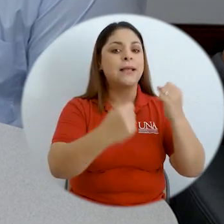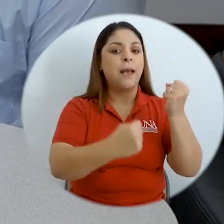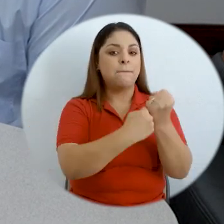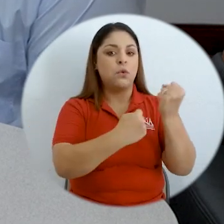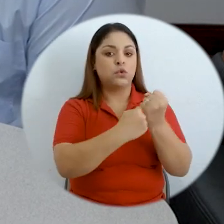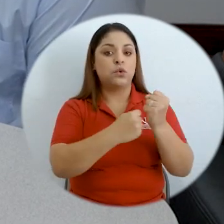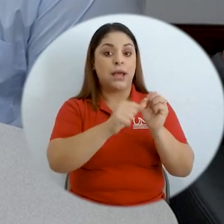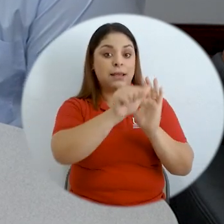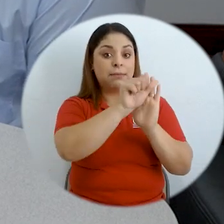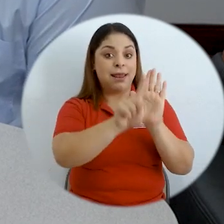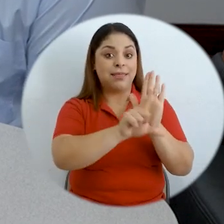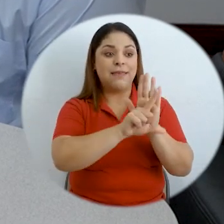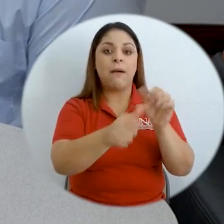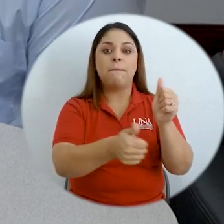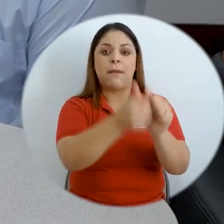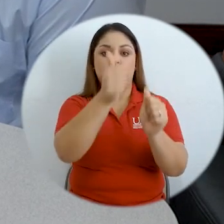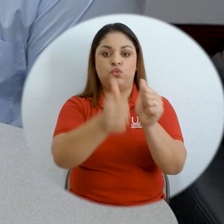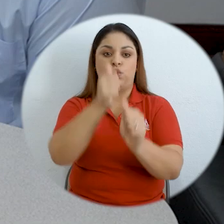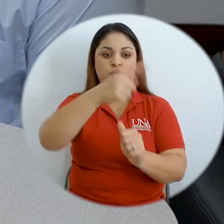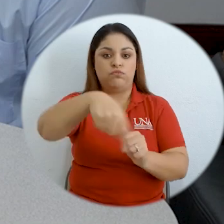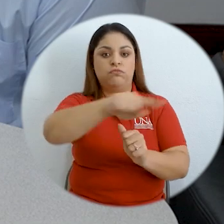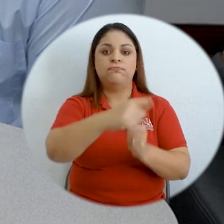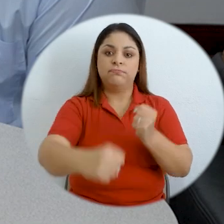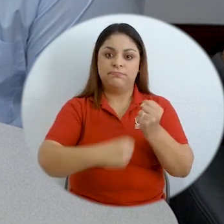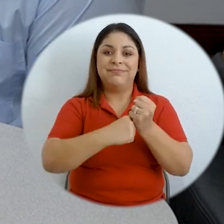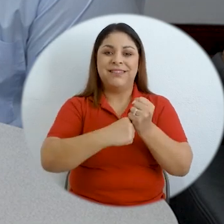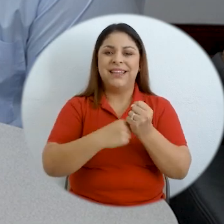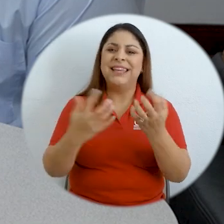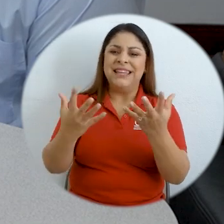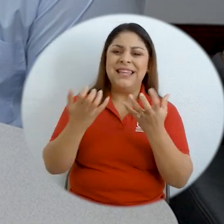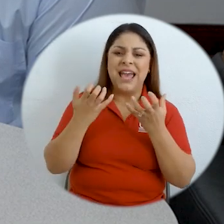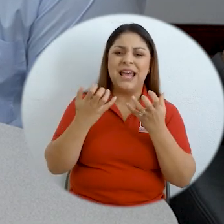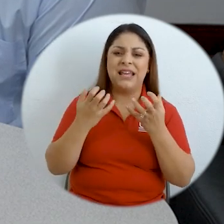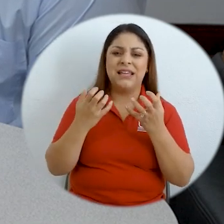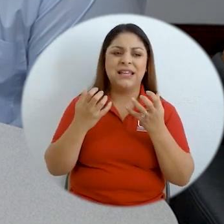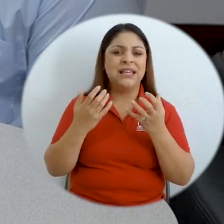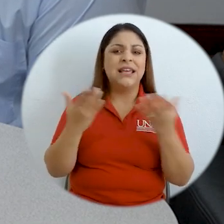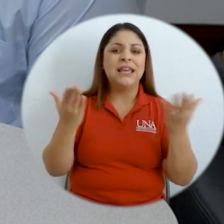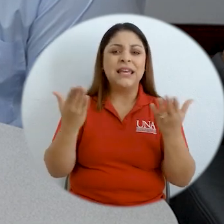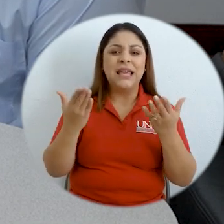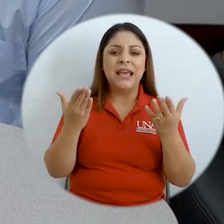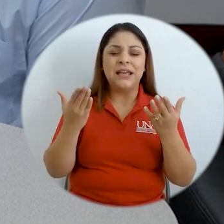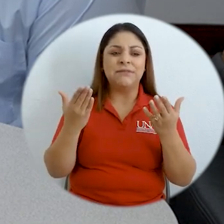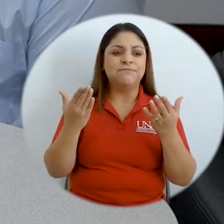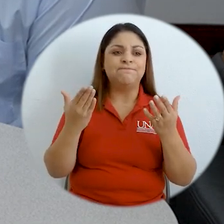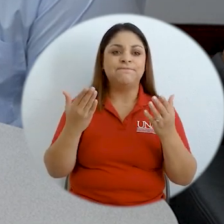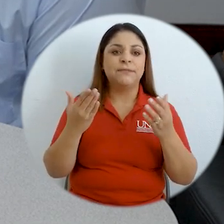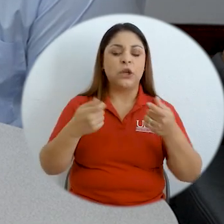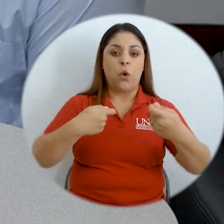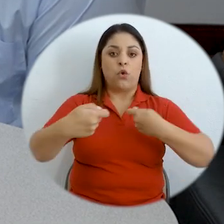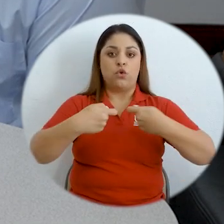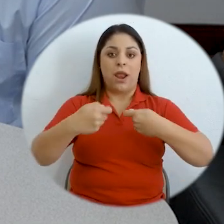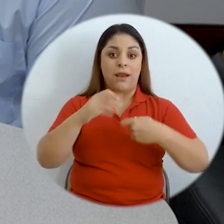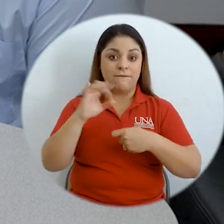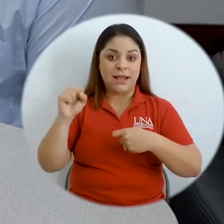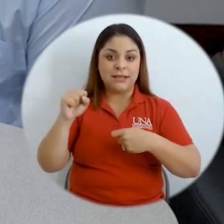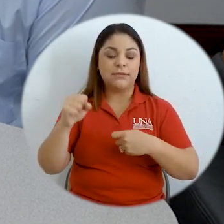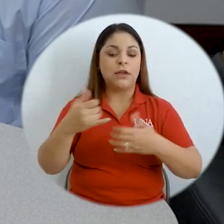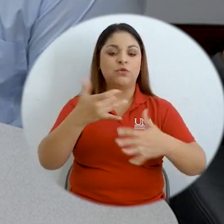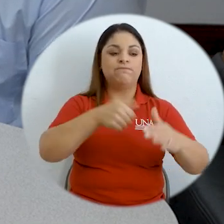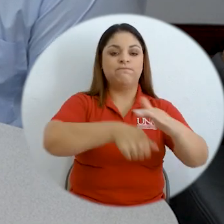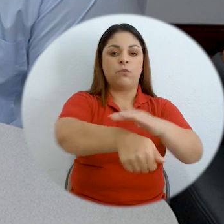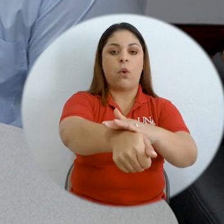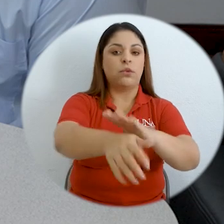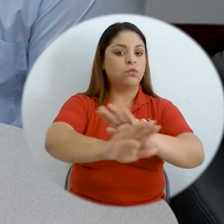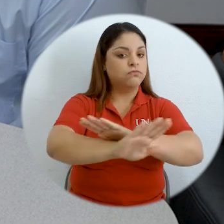apoyo legislativo mayoritario que pretendía regular el FES quedara archivado. Y esto lo que pretendía era